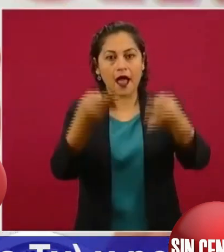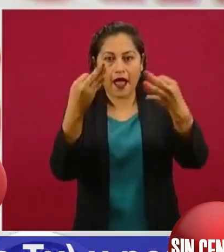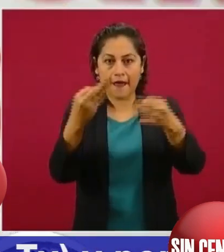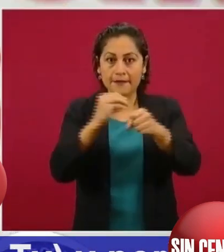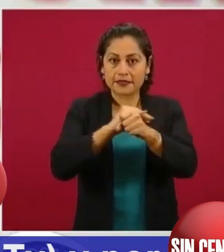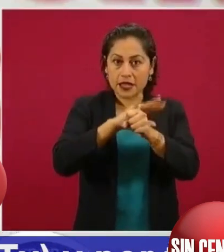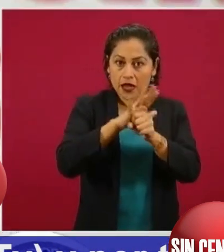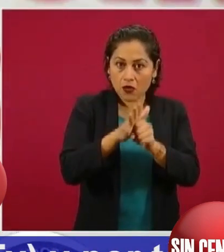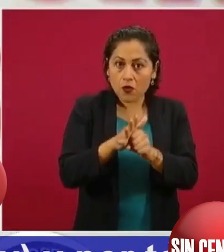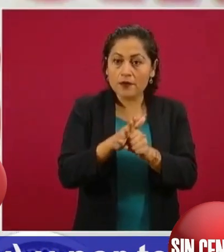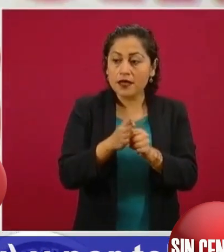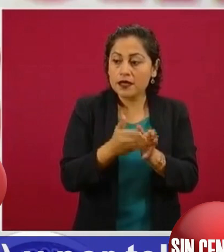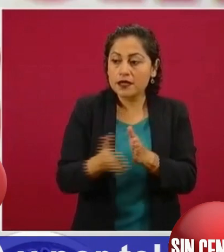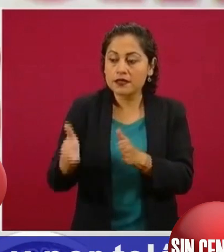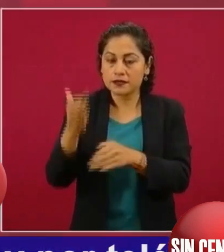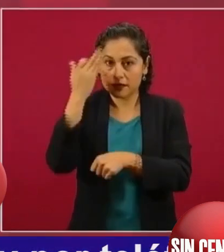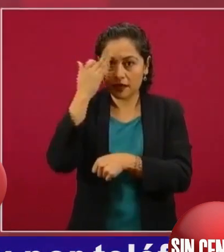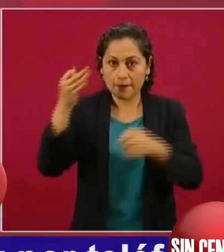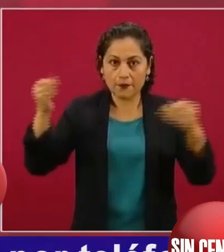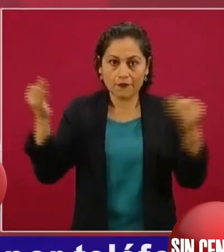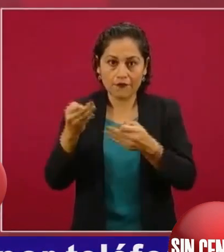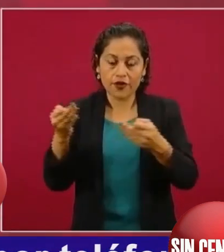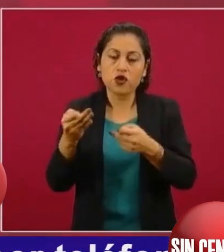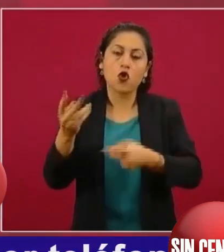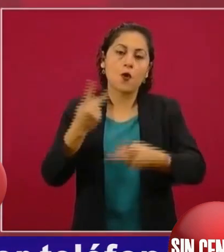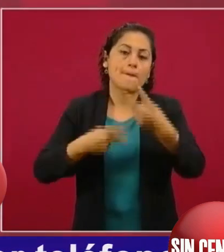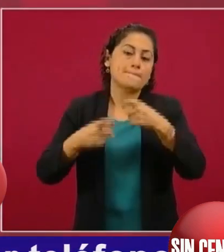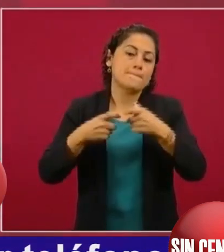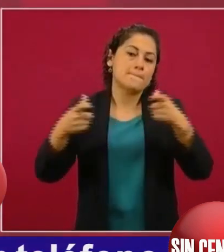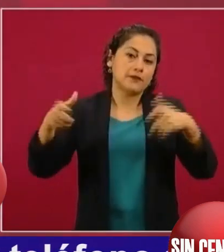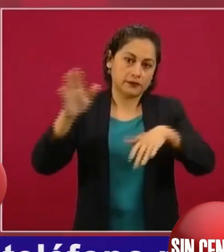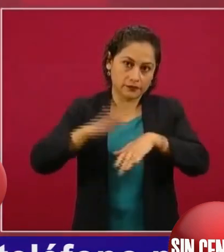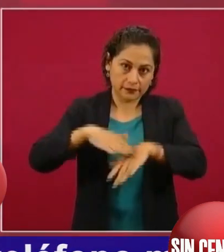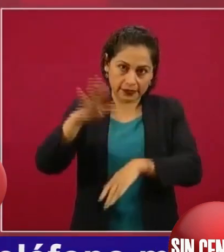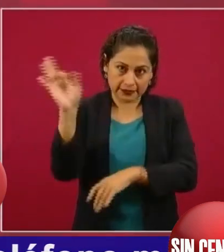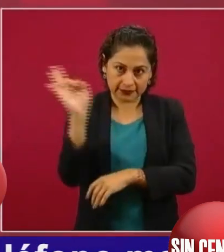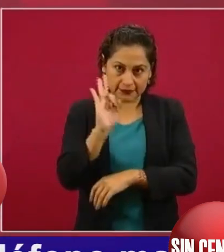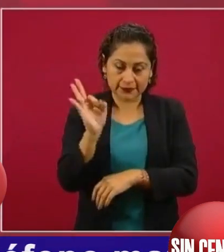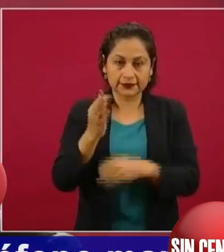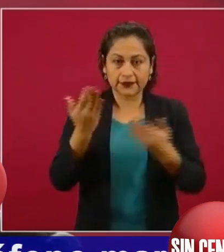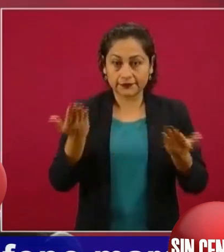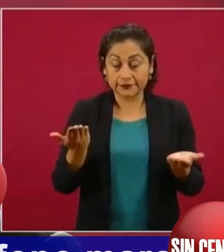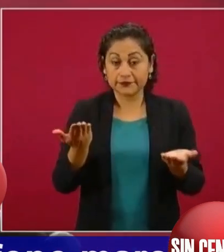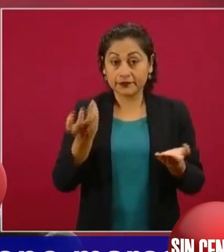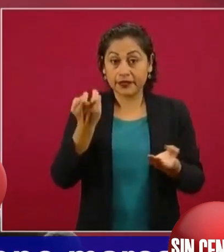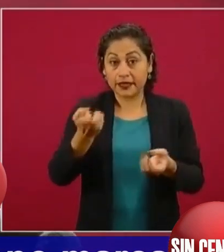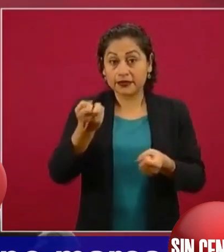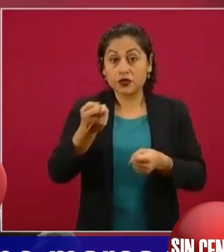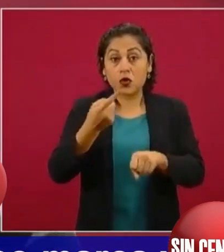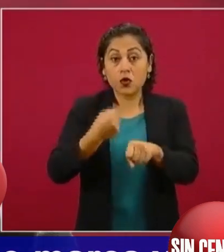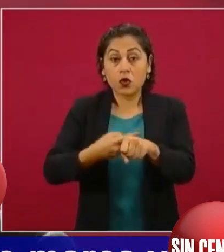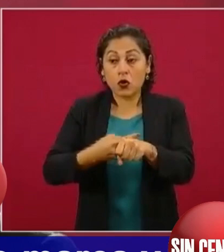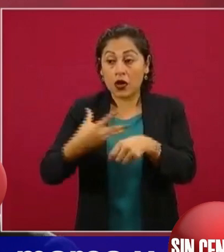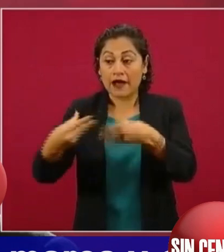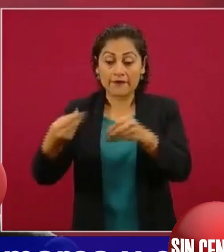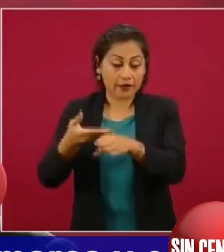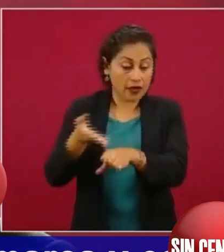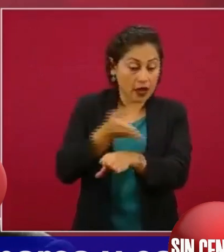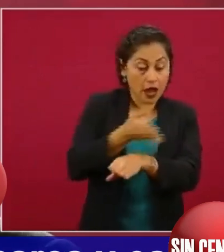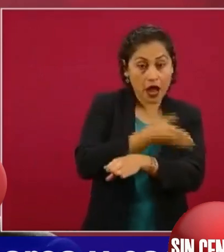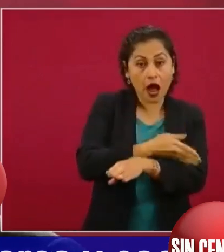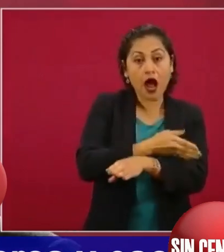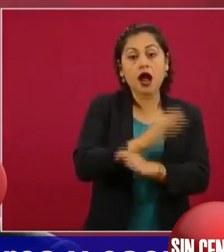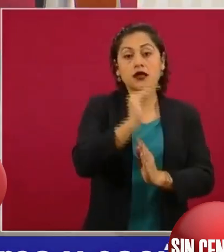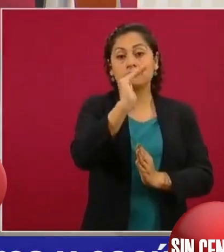o un incremento de casos. Esto quiere decir que independientemente del estado que guardara la epidemia, ya sea de una